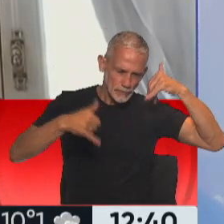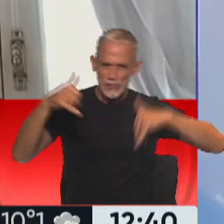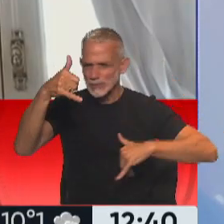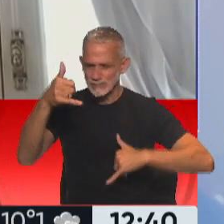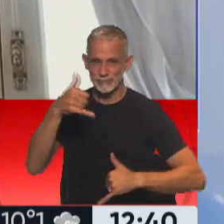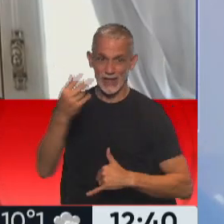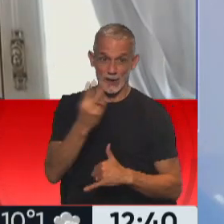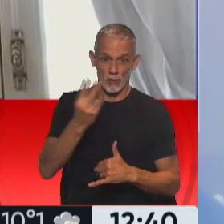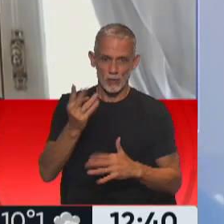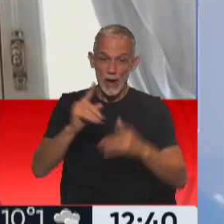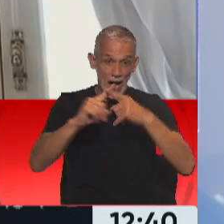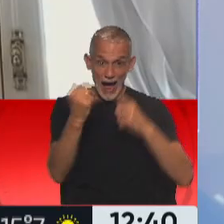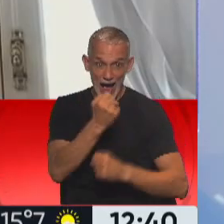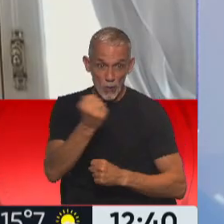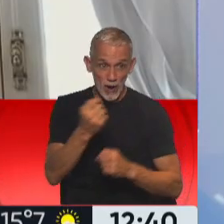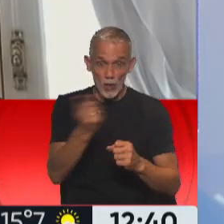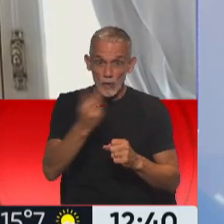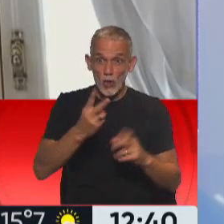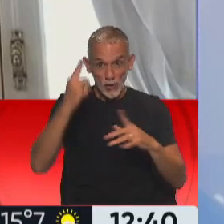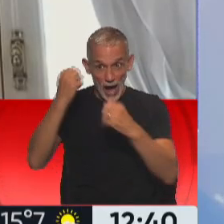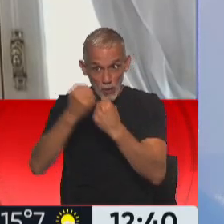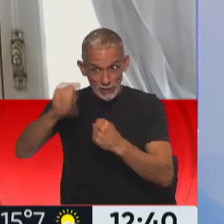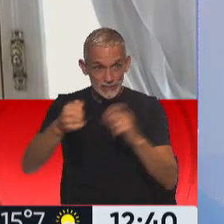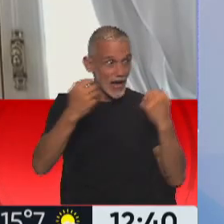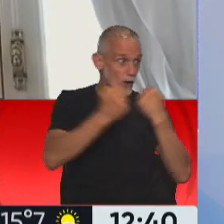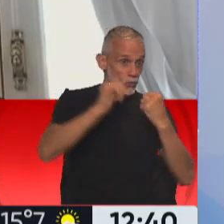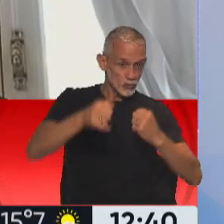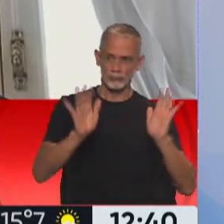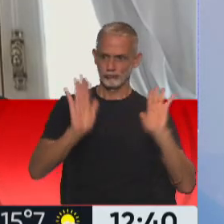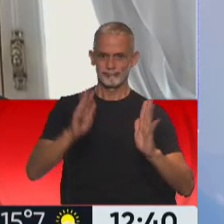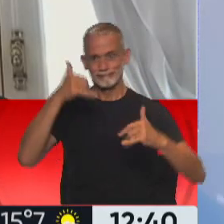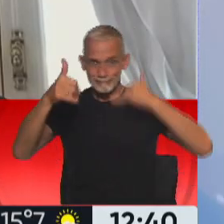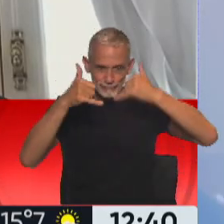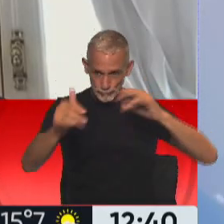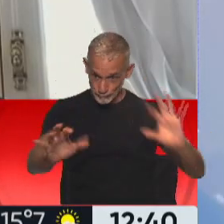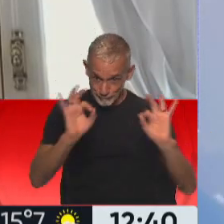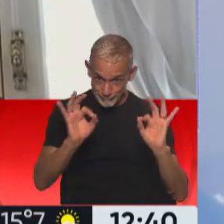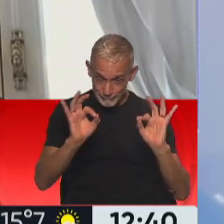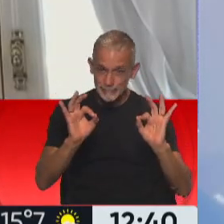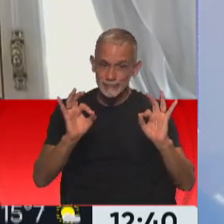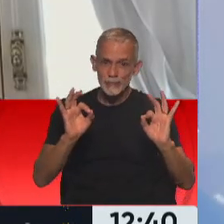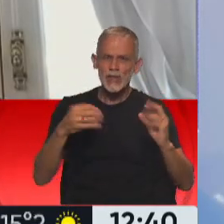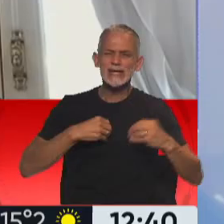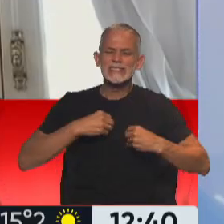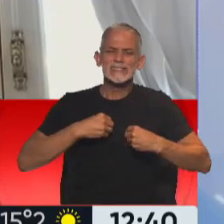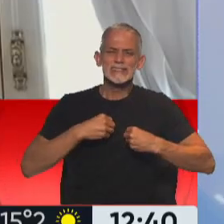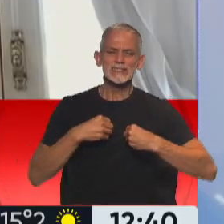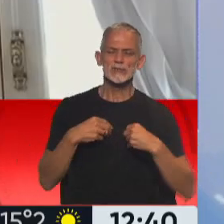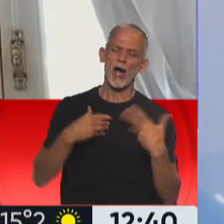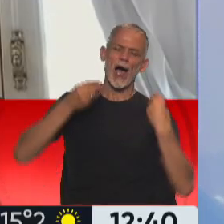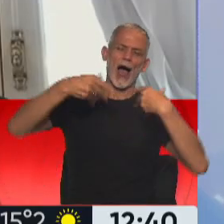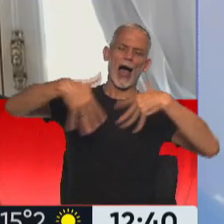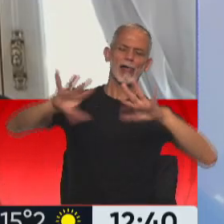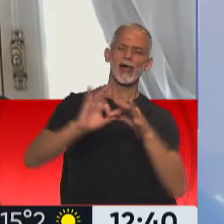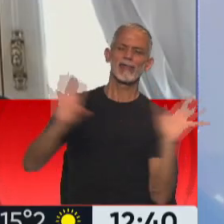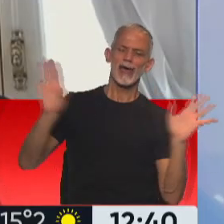recién consiguió un acuerdo entre partes más o menos digno para todos, que nadie se sintiera que estaba cediendo